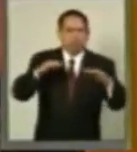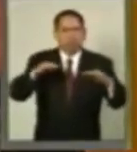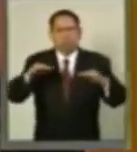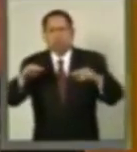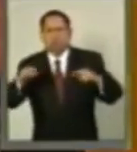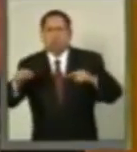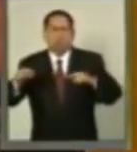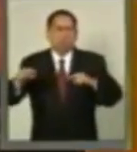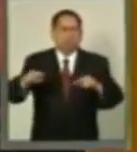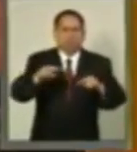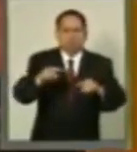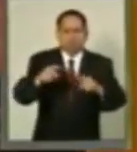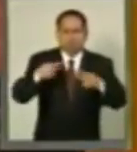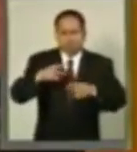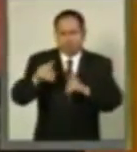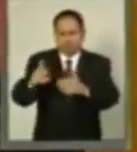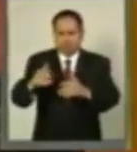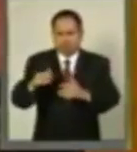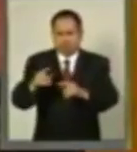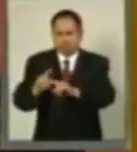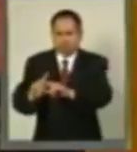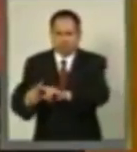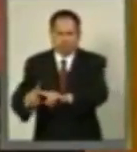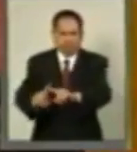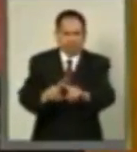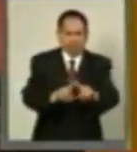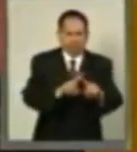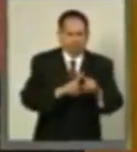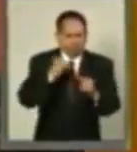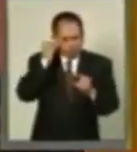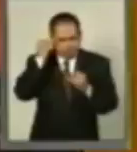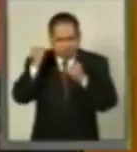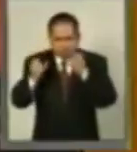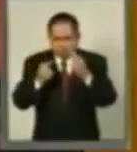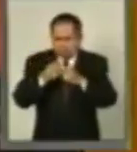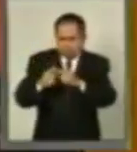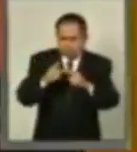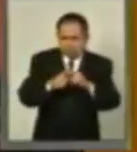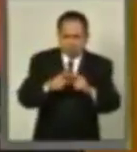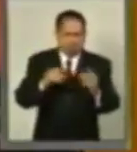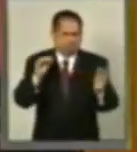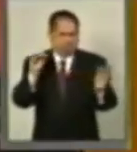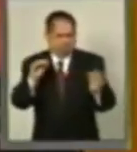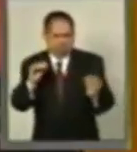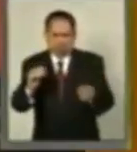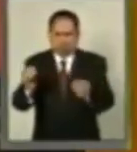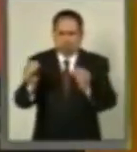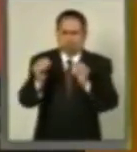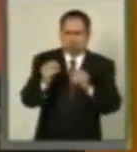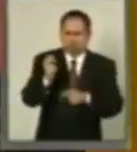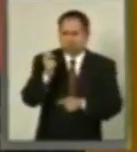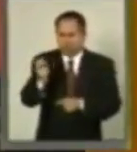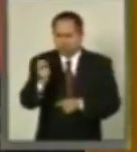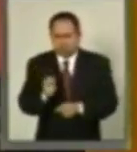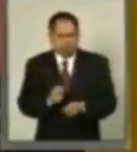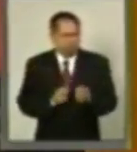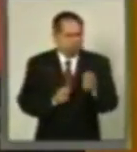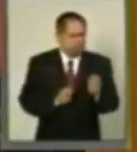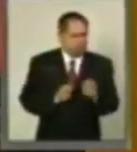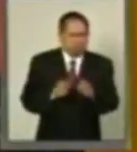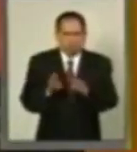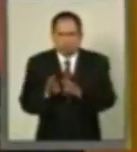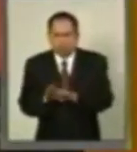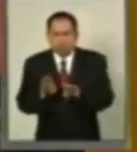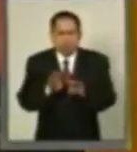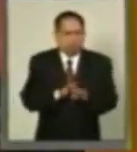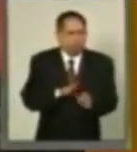la diversidad de fuentes ha propiciado debates sobre la dimensión de la